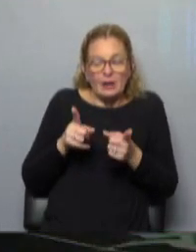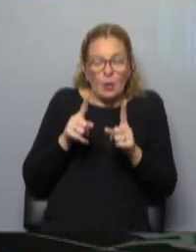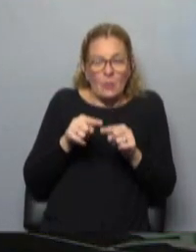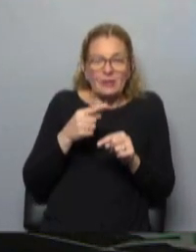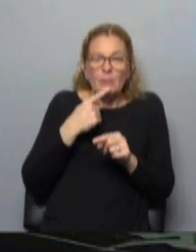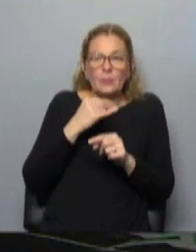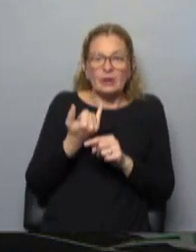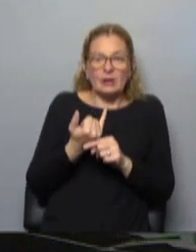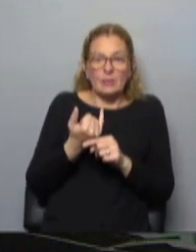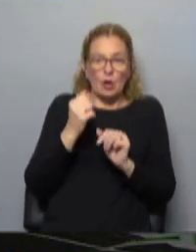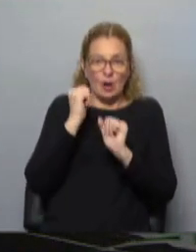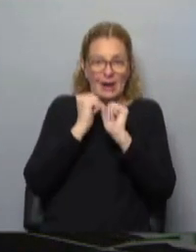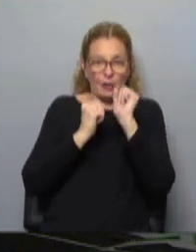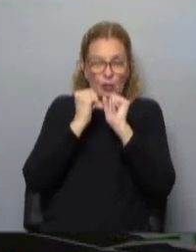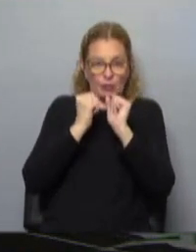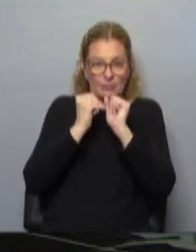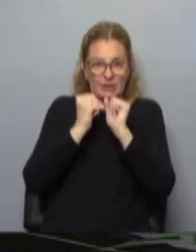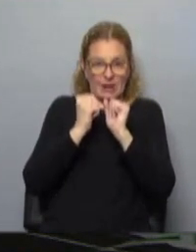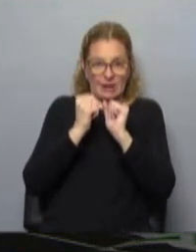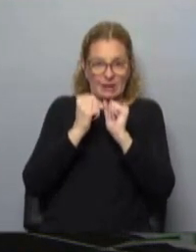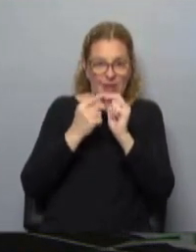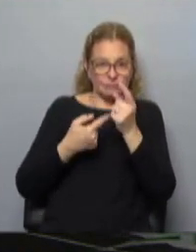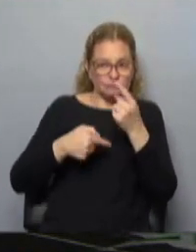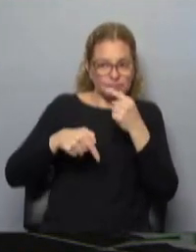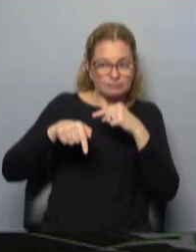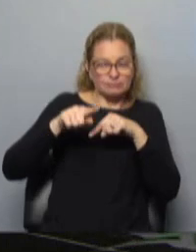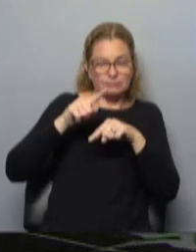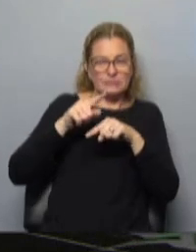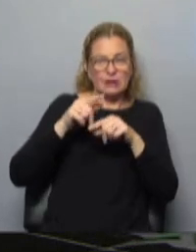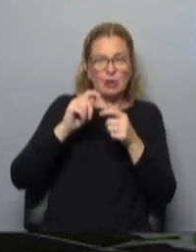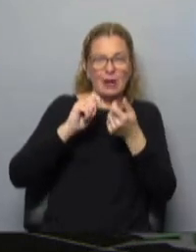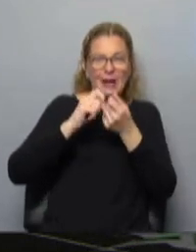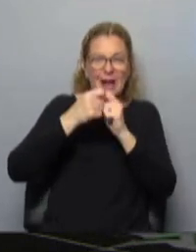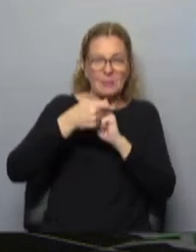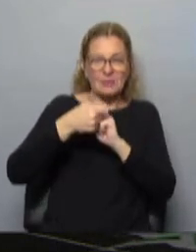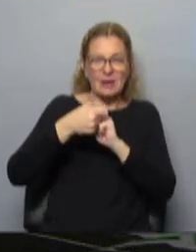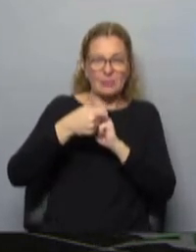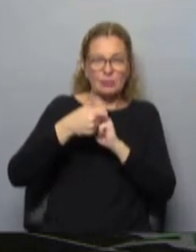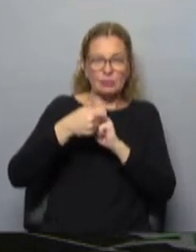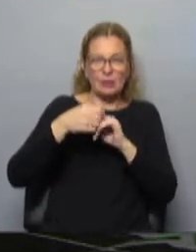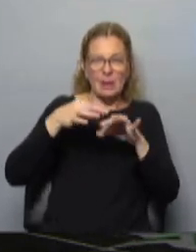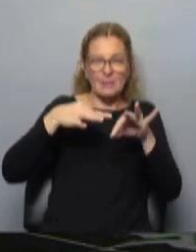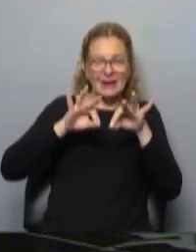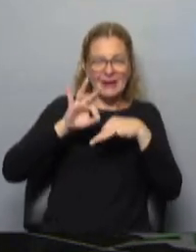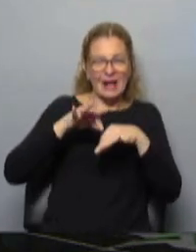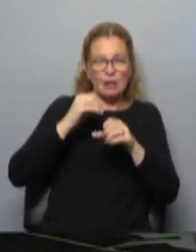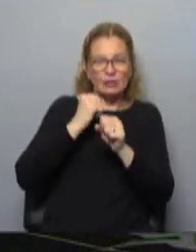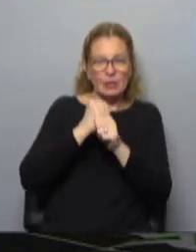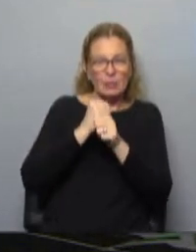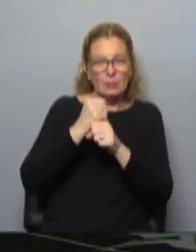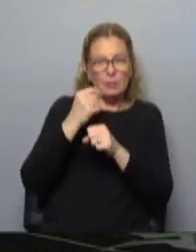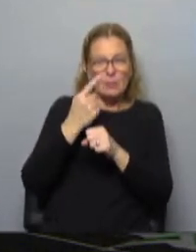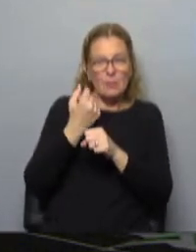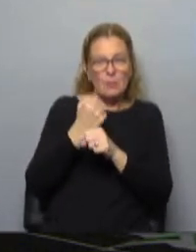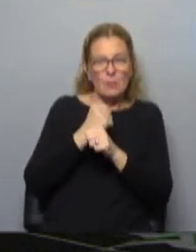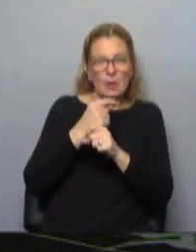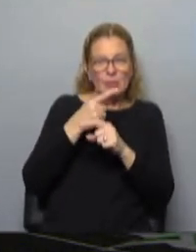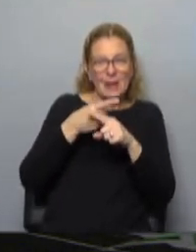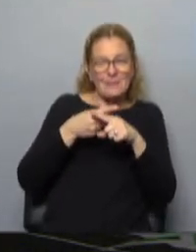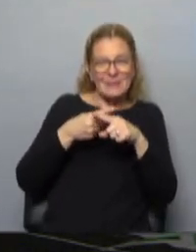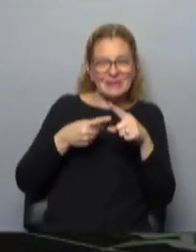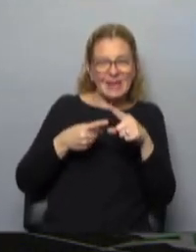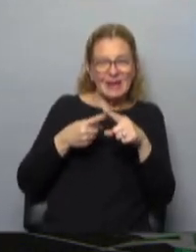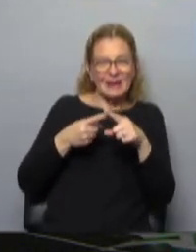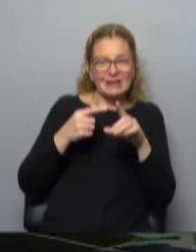la economía ese rebote que ha tenido en la economía y lo trasladamos a el mercado laboral podemos pensar en una segunda mitad o en un